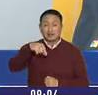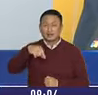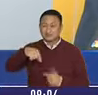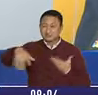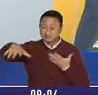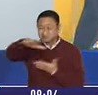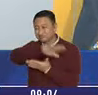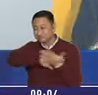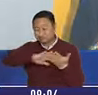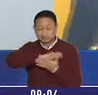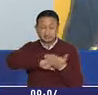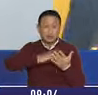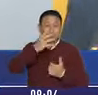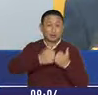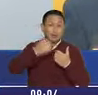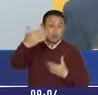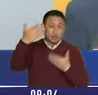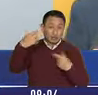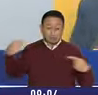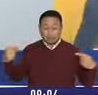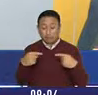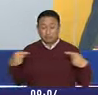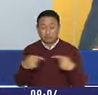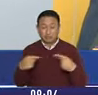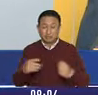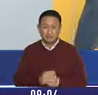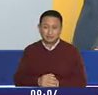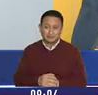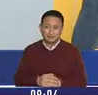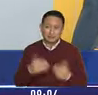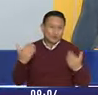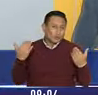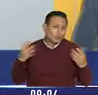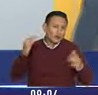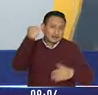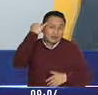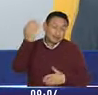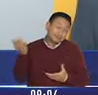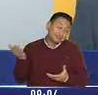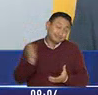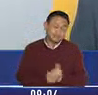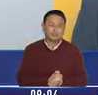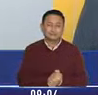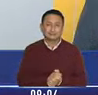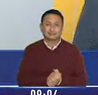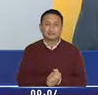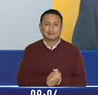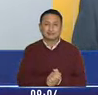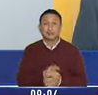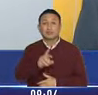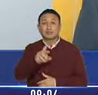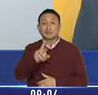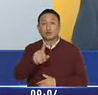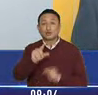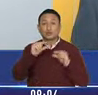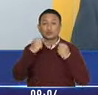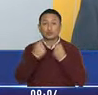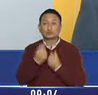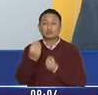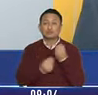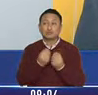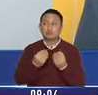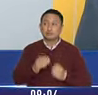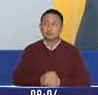caos político, de pugna de poderes hasta cierto punto, todo es posible. Lo que pueden ciertas fuerzas tratar de hacer